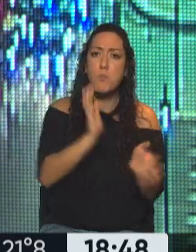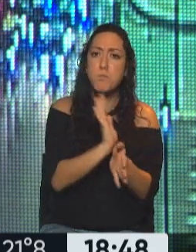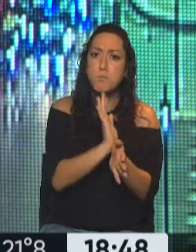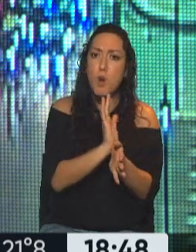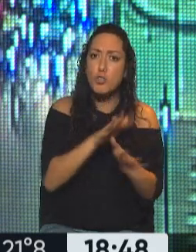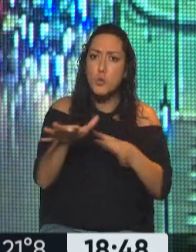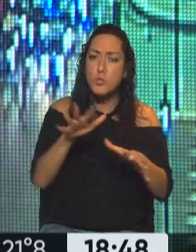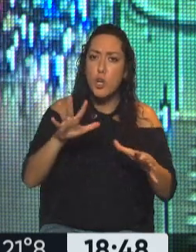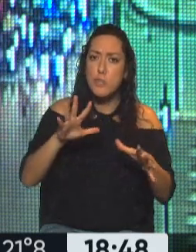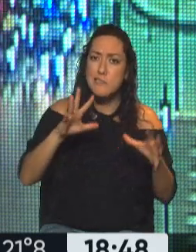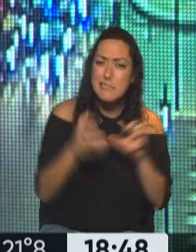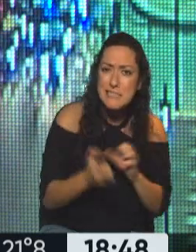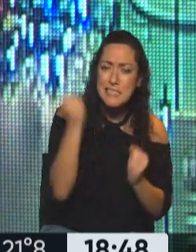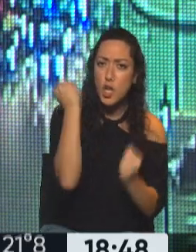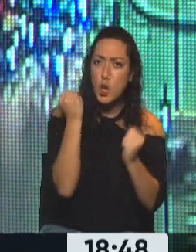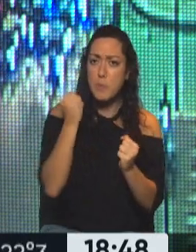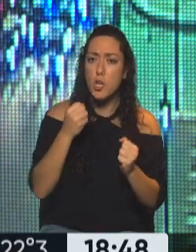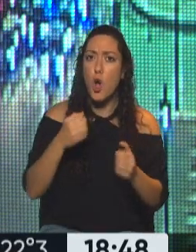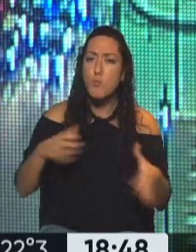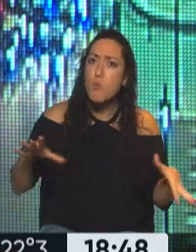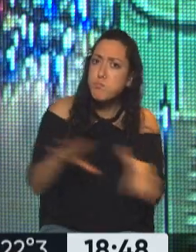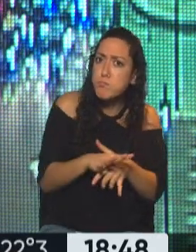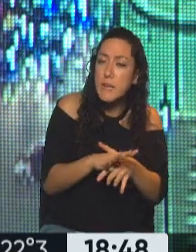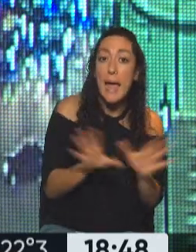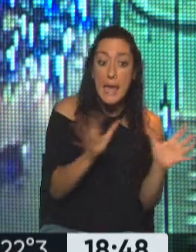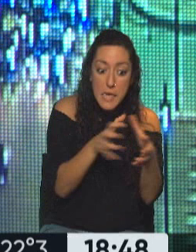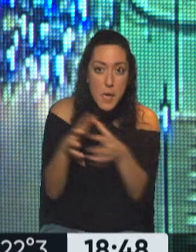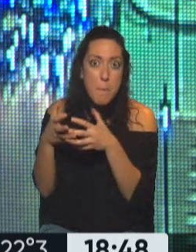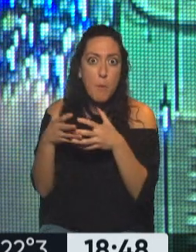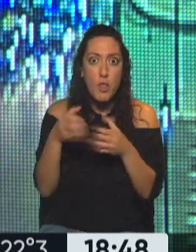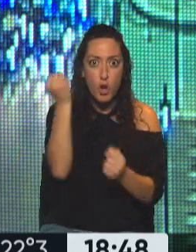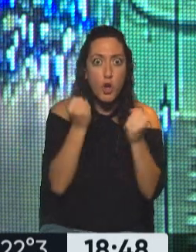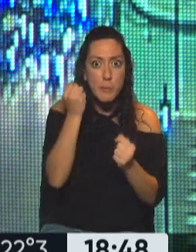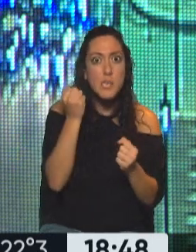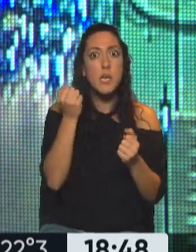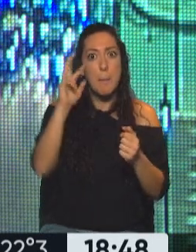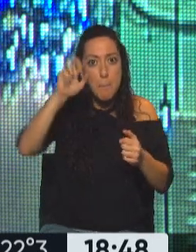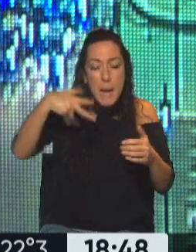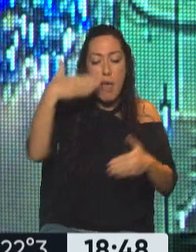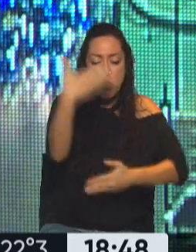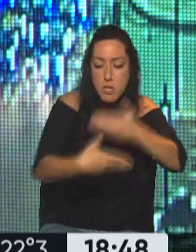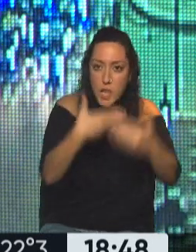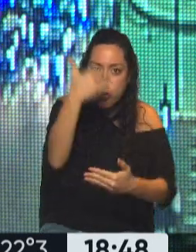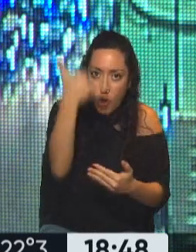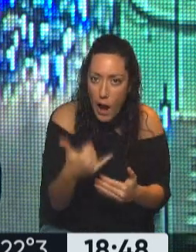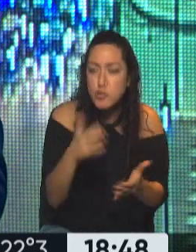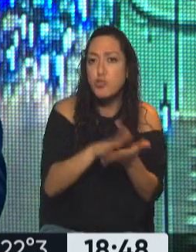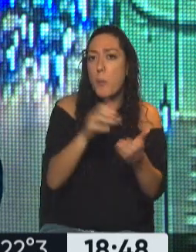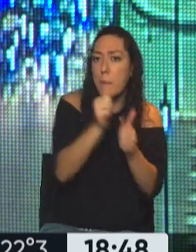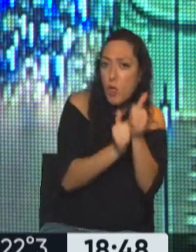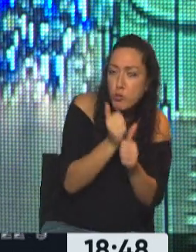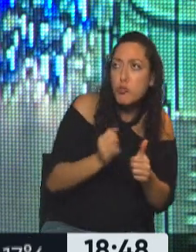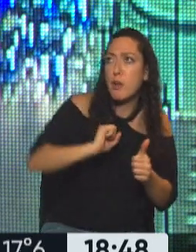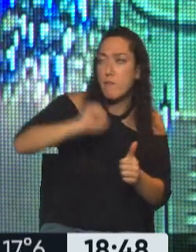tiempo de crisis económica es alguien que tiene equipos económicos que viene desarrollando un plan en términos productivos en términos de inflación